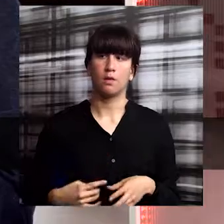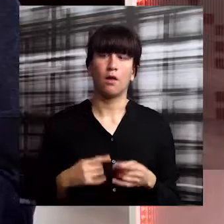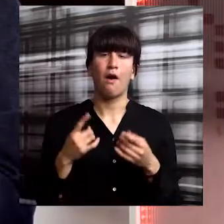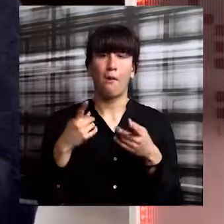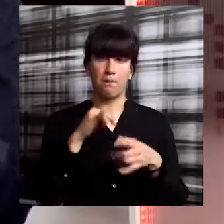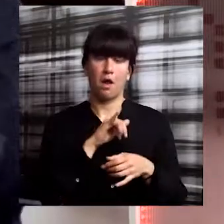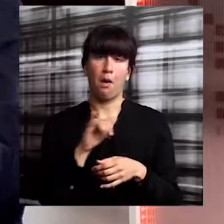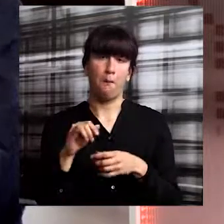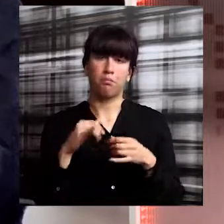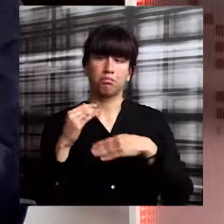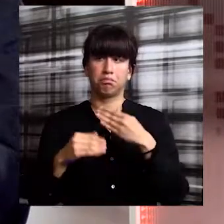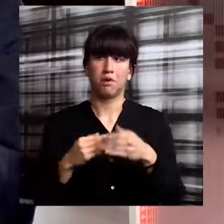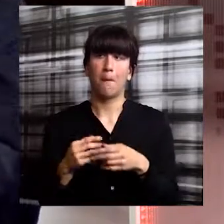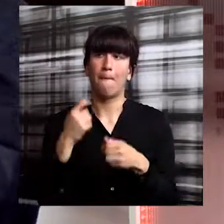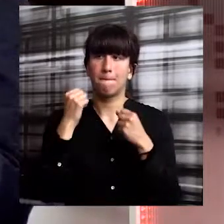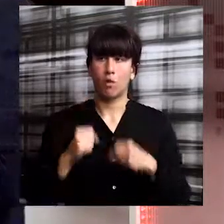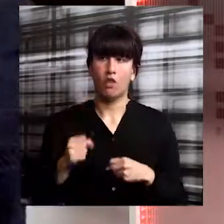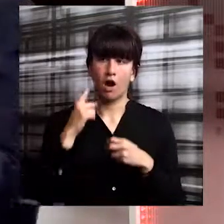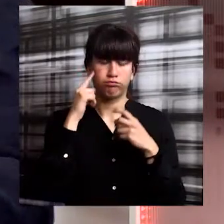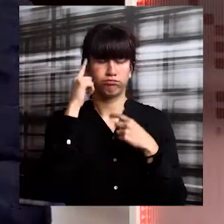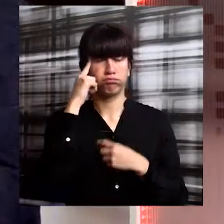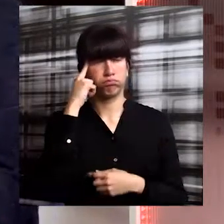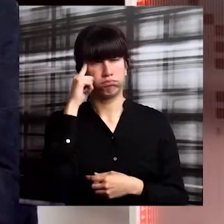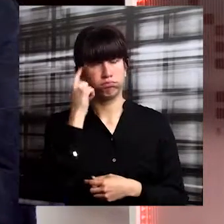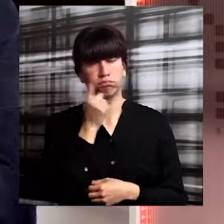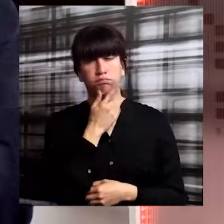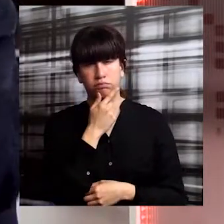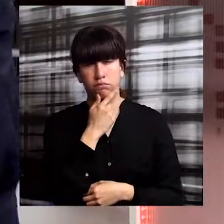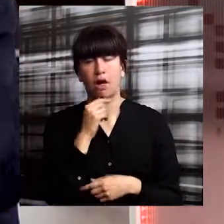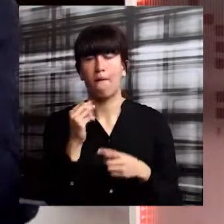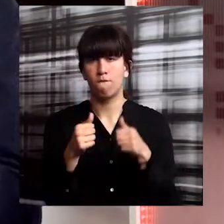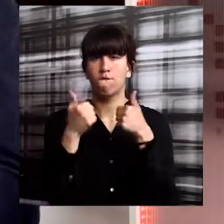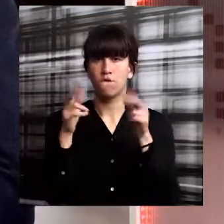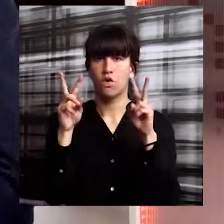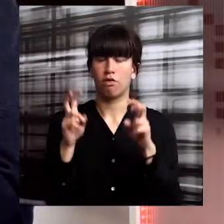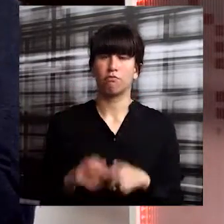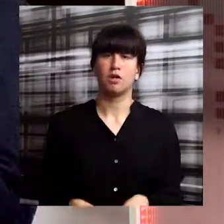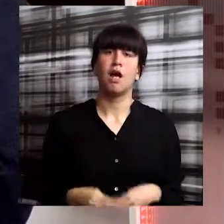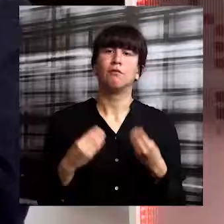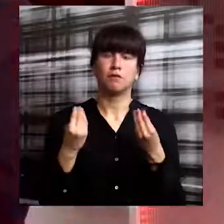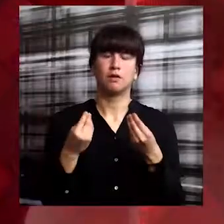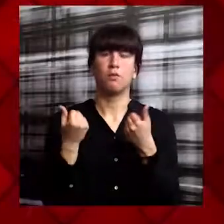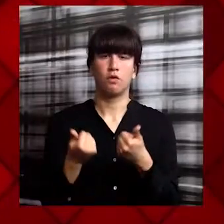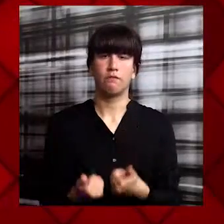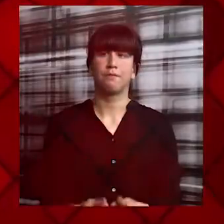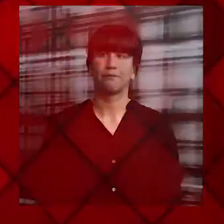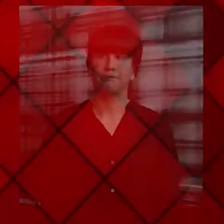analizar y tener una opinión desde otra perspectiva sobre ellos. Que esté muy bien usted y su familia.